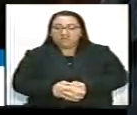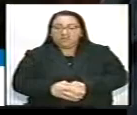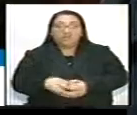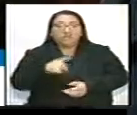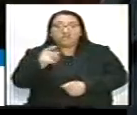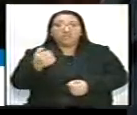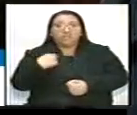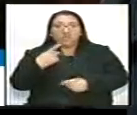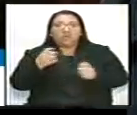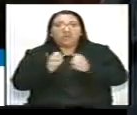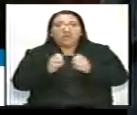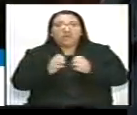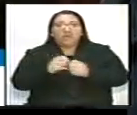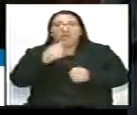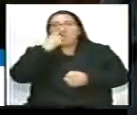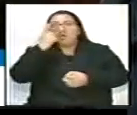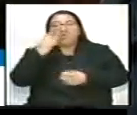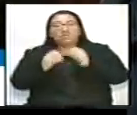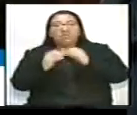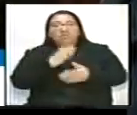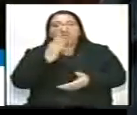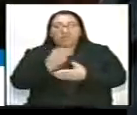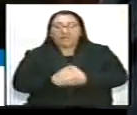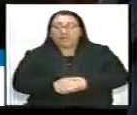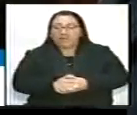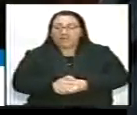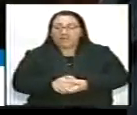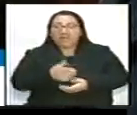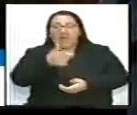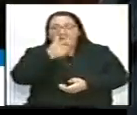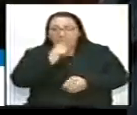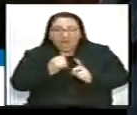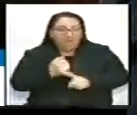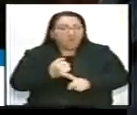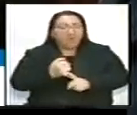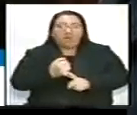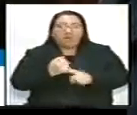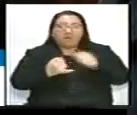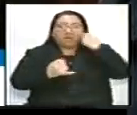tenemos un equipo de lujo para resolver los problemas, agua,